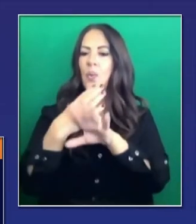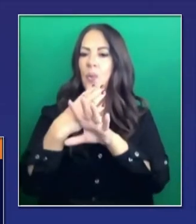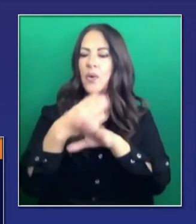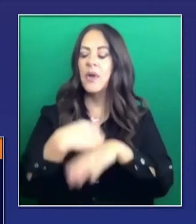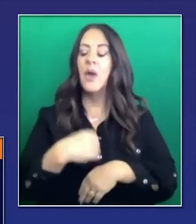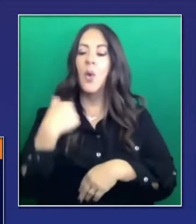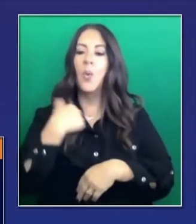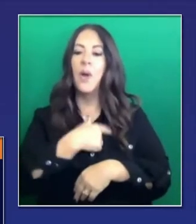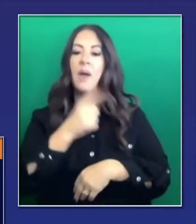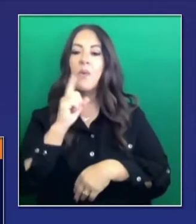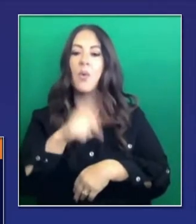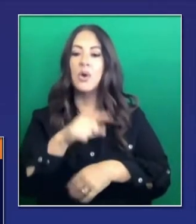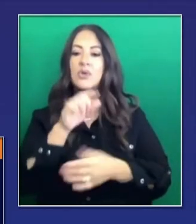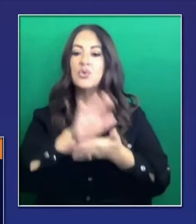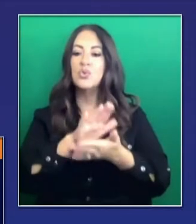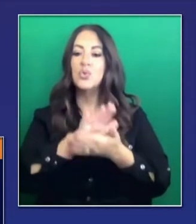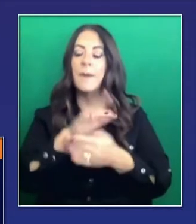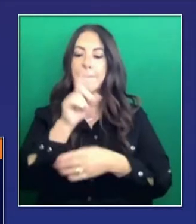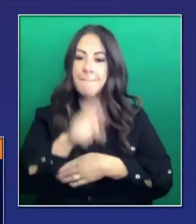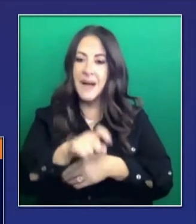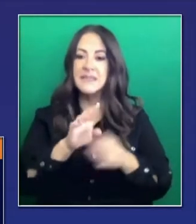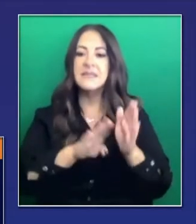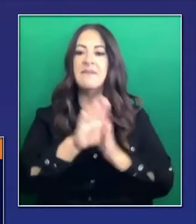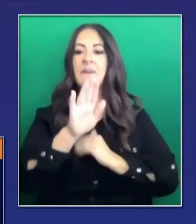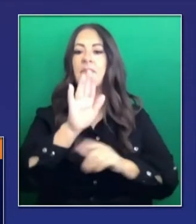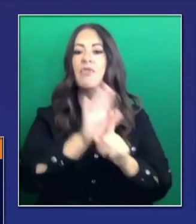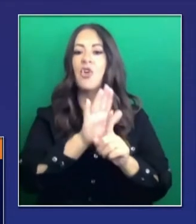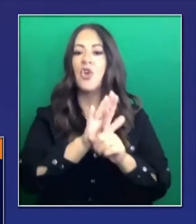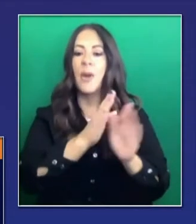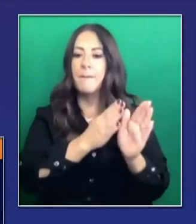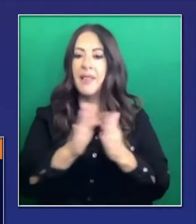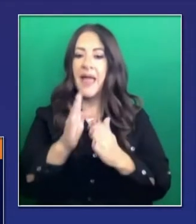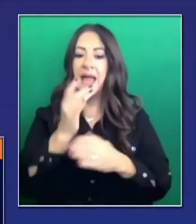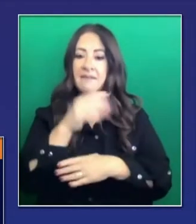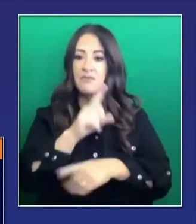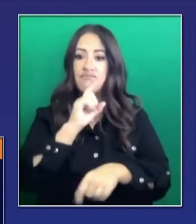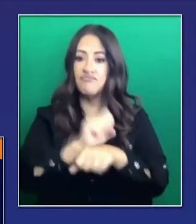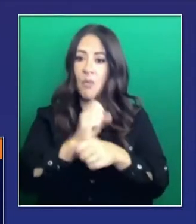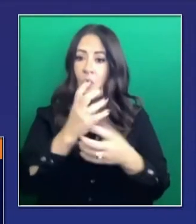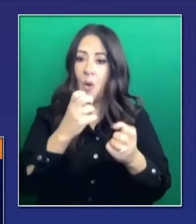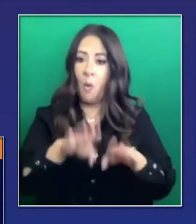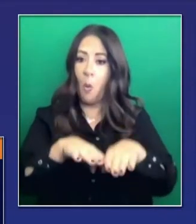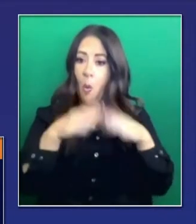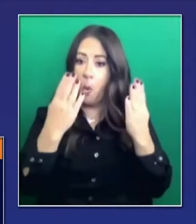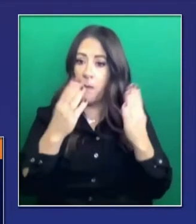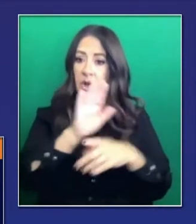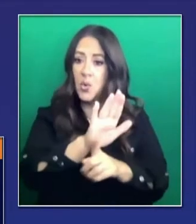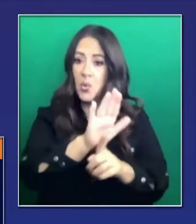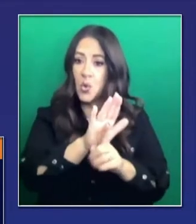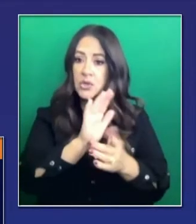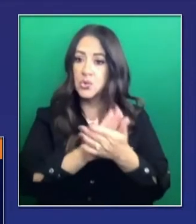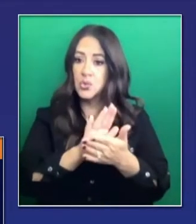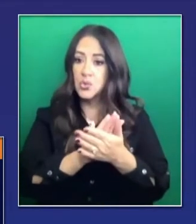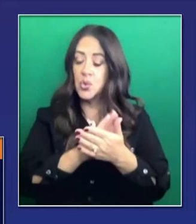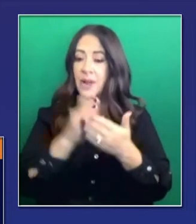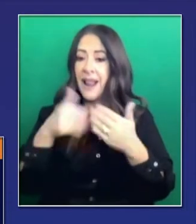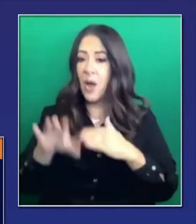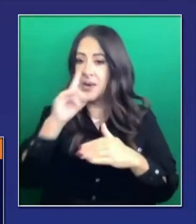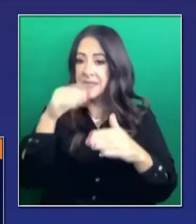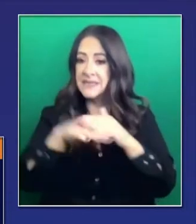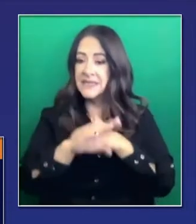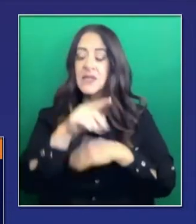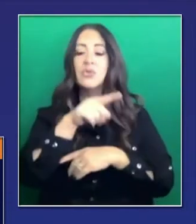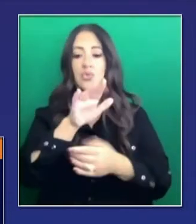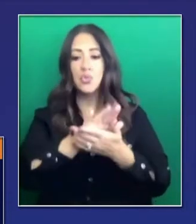de aprendizaje con precauciones, si de hecho quieren reabrir para aprendizaje en persona. Y le recuerdo a todo el mundo